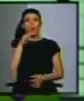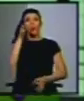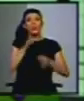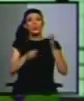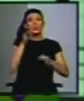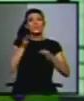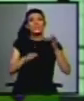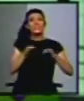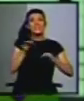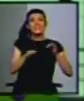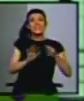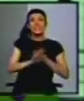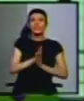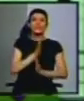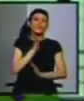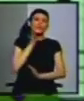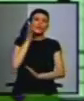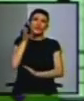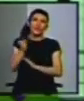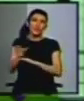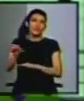caer con todo su peso.